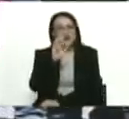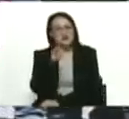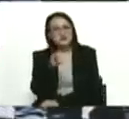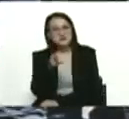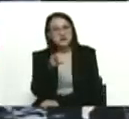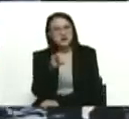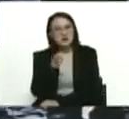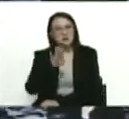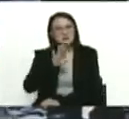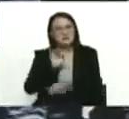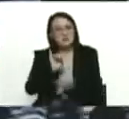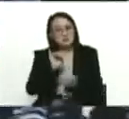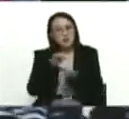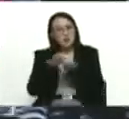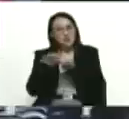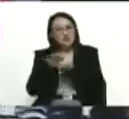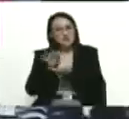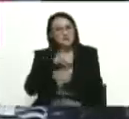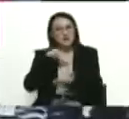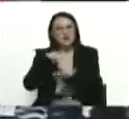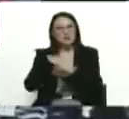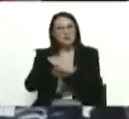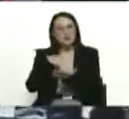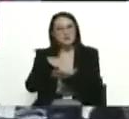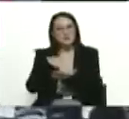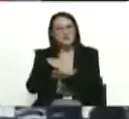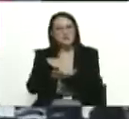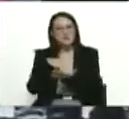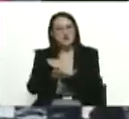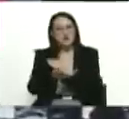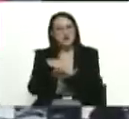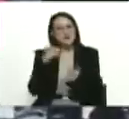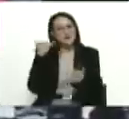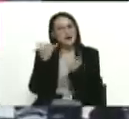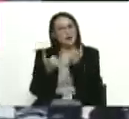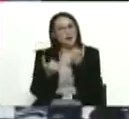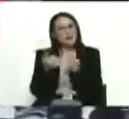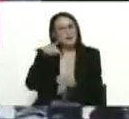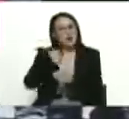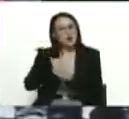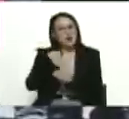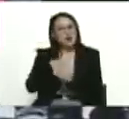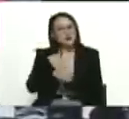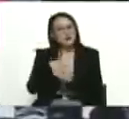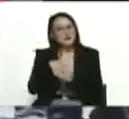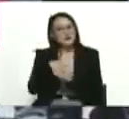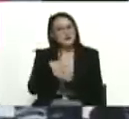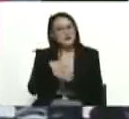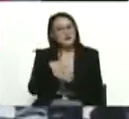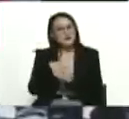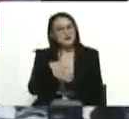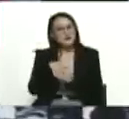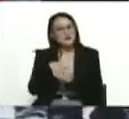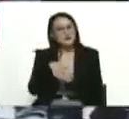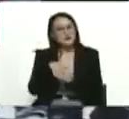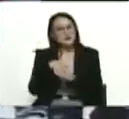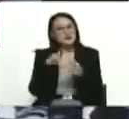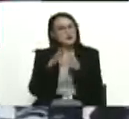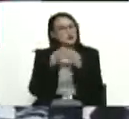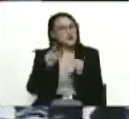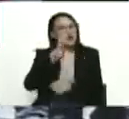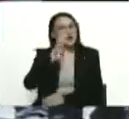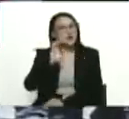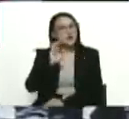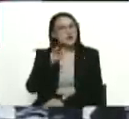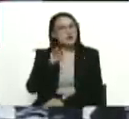el municipio Miranda haya en las últimas elecciones, todas se ganaron, ¿verdad? Todas las VCH del